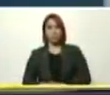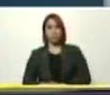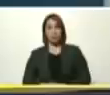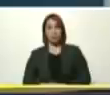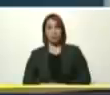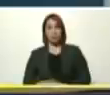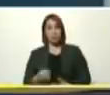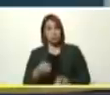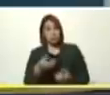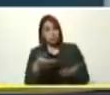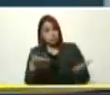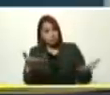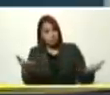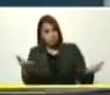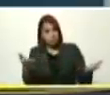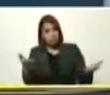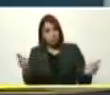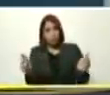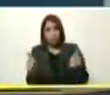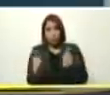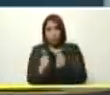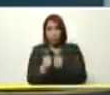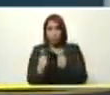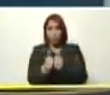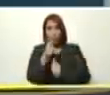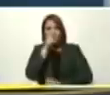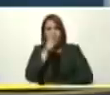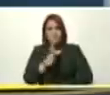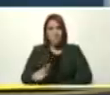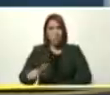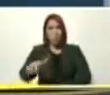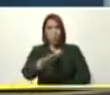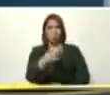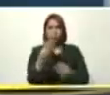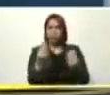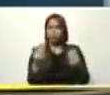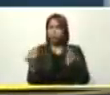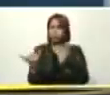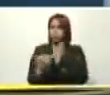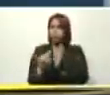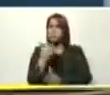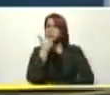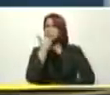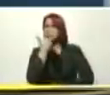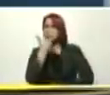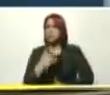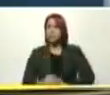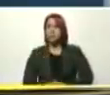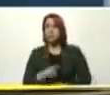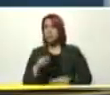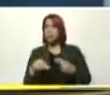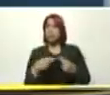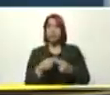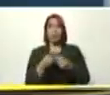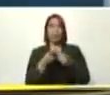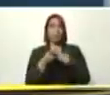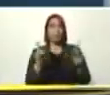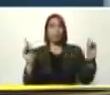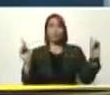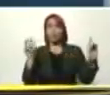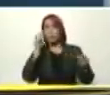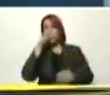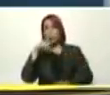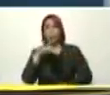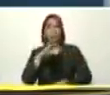de ustedes con el pueblo, mucha cercanía, que nadie se divorcie del pueblo,